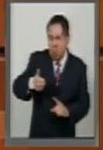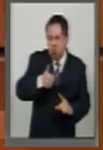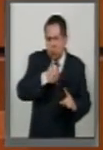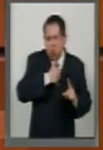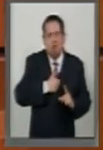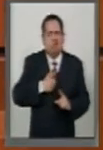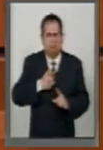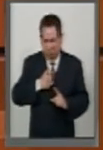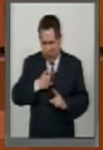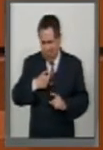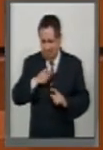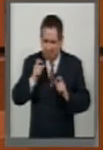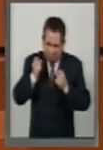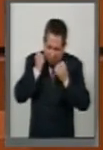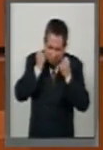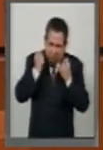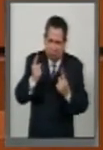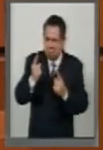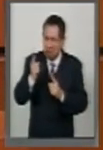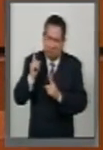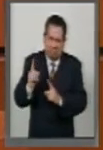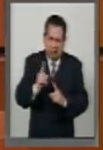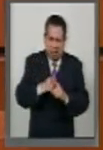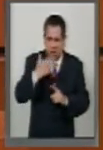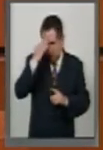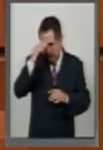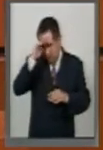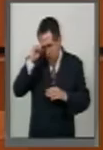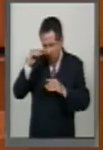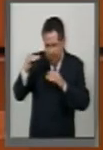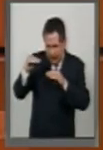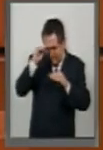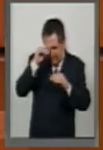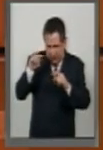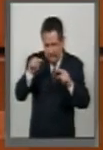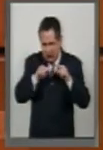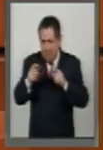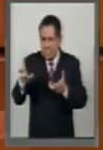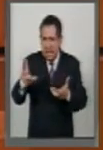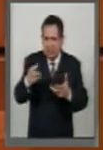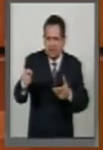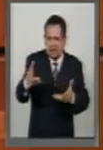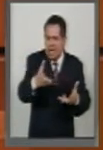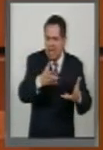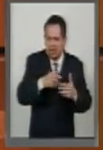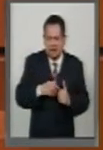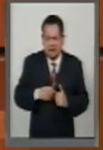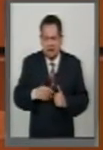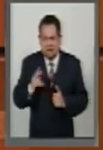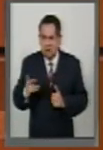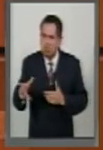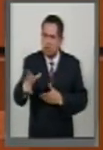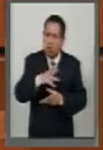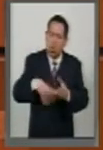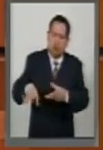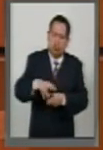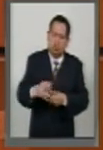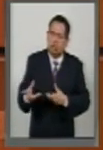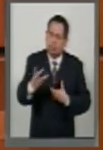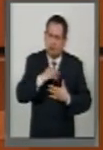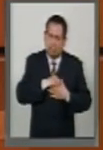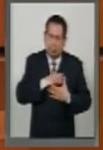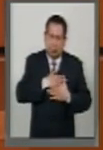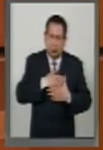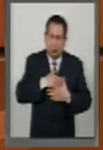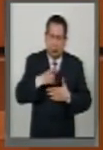ustedes. Los admiro, sé cómo piensan, sé lo que han hecho y los llevo en mi corazón